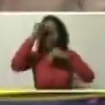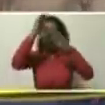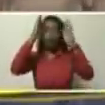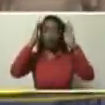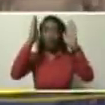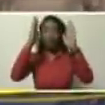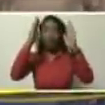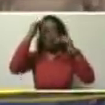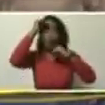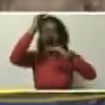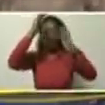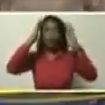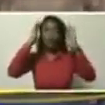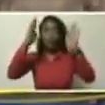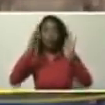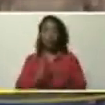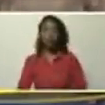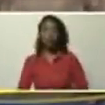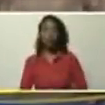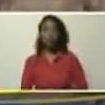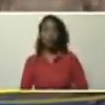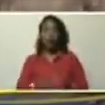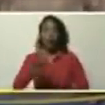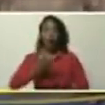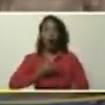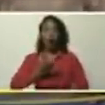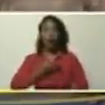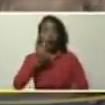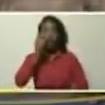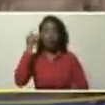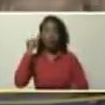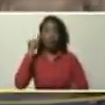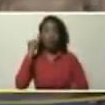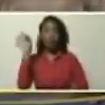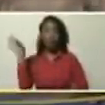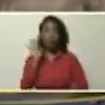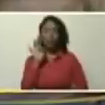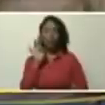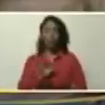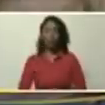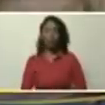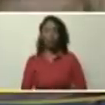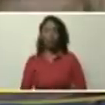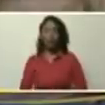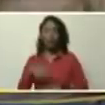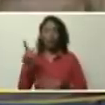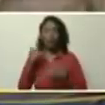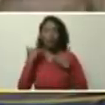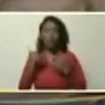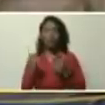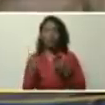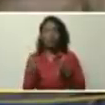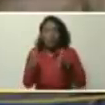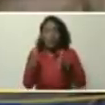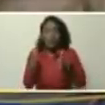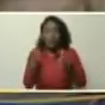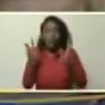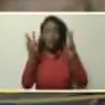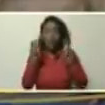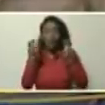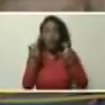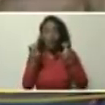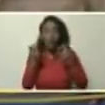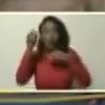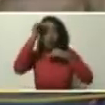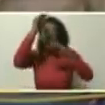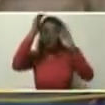atención, atención, alcaldes y alcaldesas electos que están recién ganaditos.